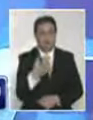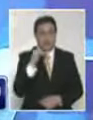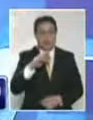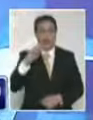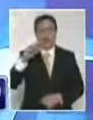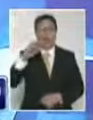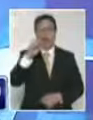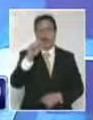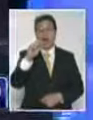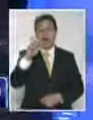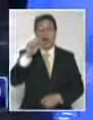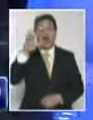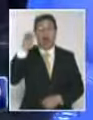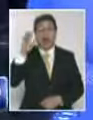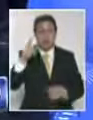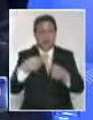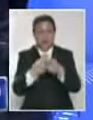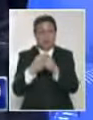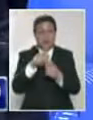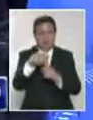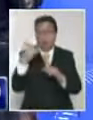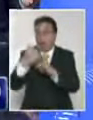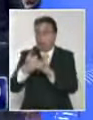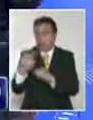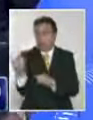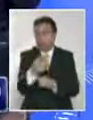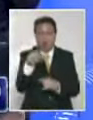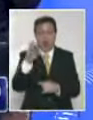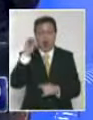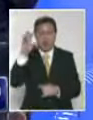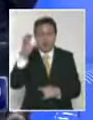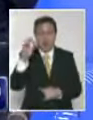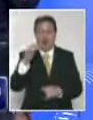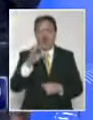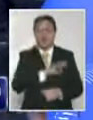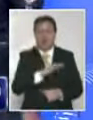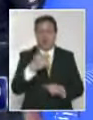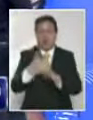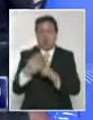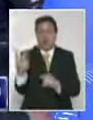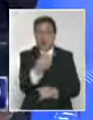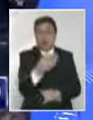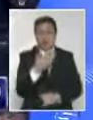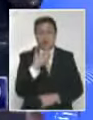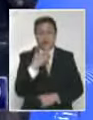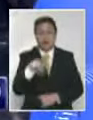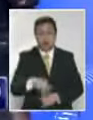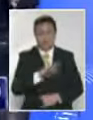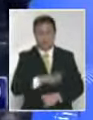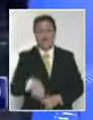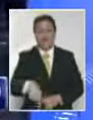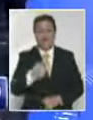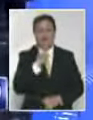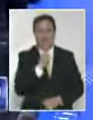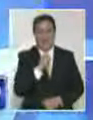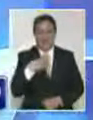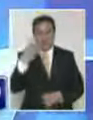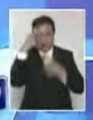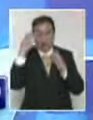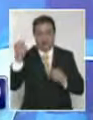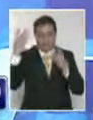pueden gobernar. Son amigos y miran para adelante hacia el futuro. Yo creo que eso le falta a este país. A la sociedad entera. Digo, no solamente a los militares. Pero en Alemania, a